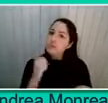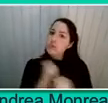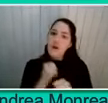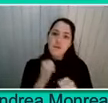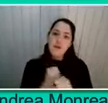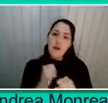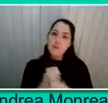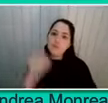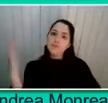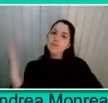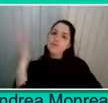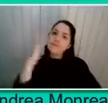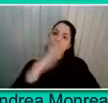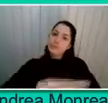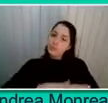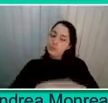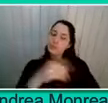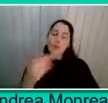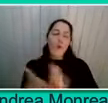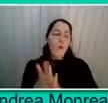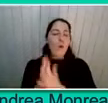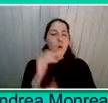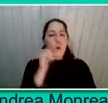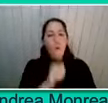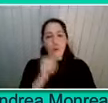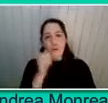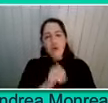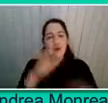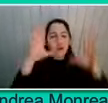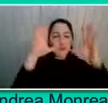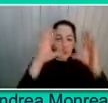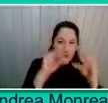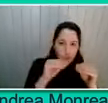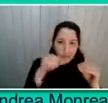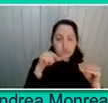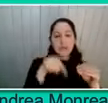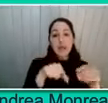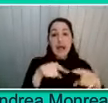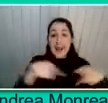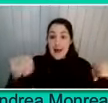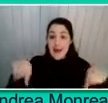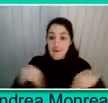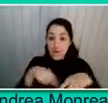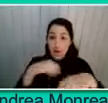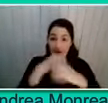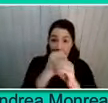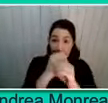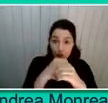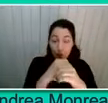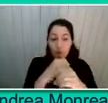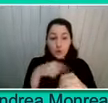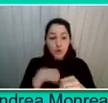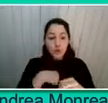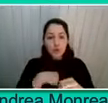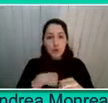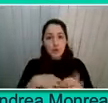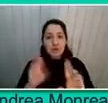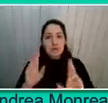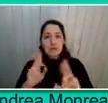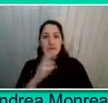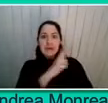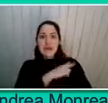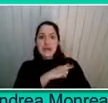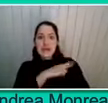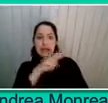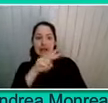tiempo completo. Hemos pasado noches. Este laboratorio diagnosticó, espero que mi supervisor del Servicio de Salud no me rete, pero